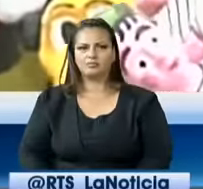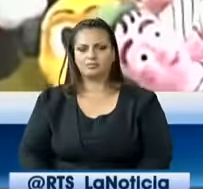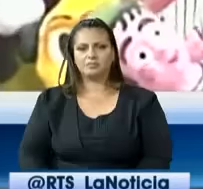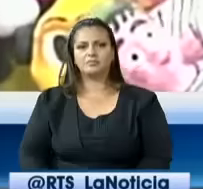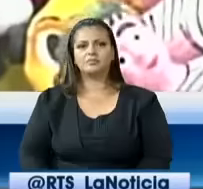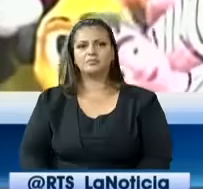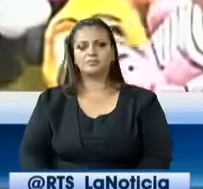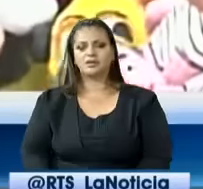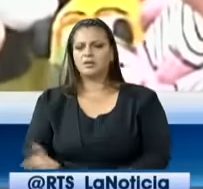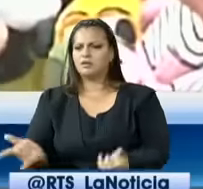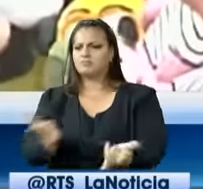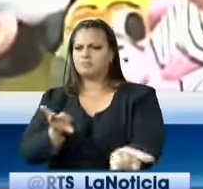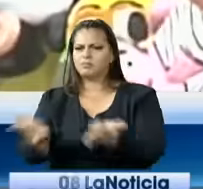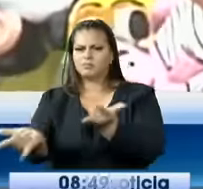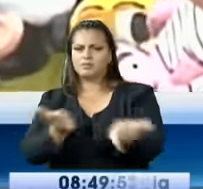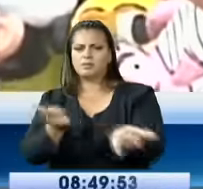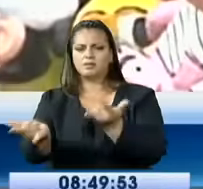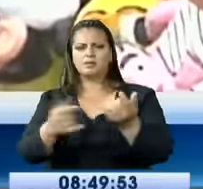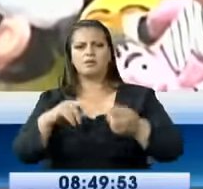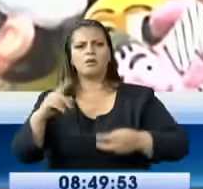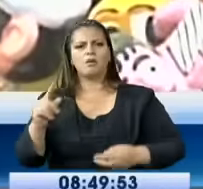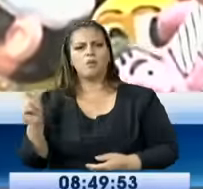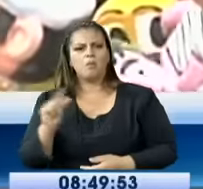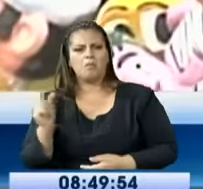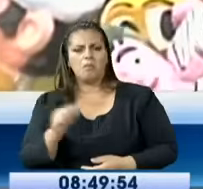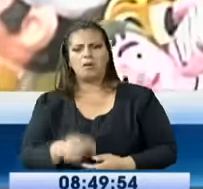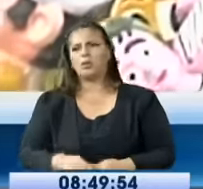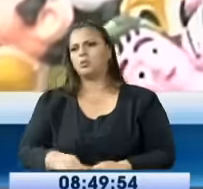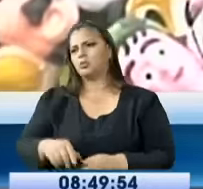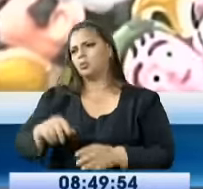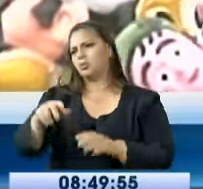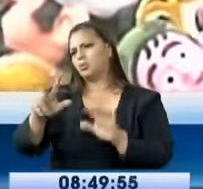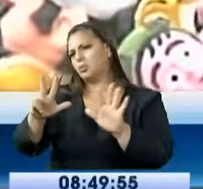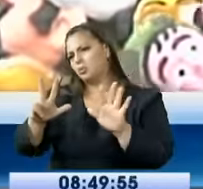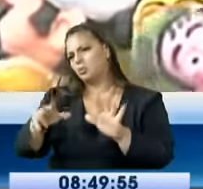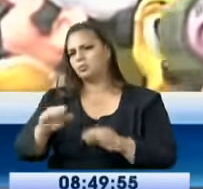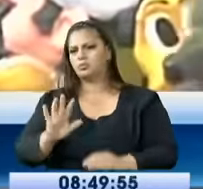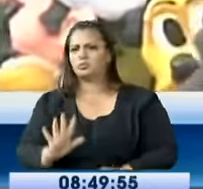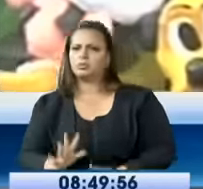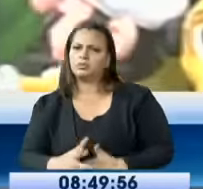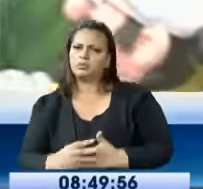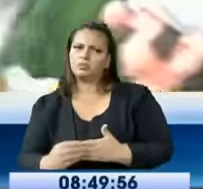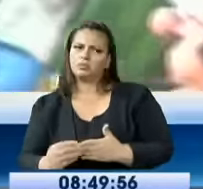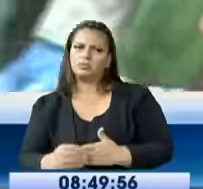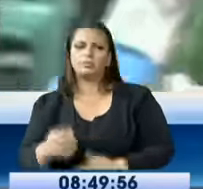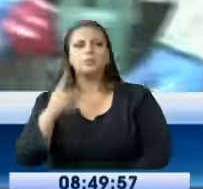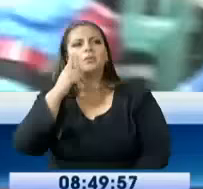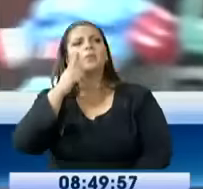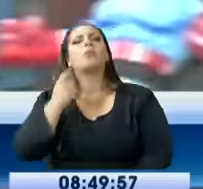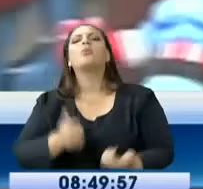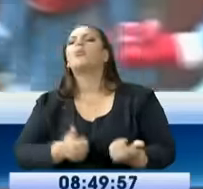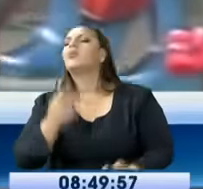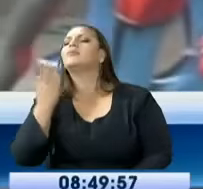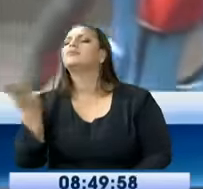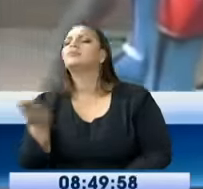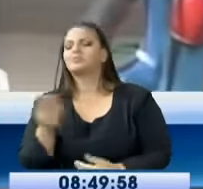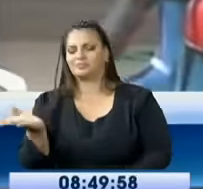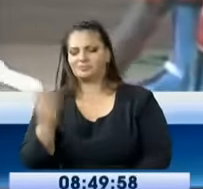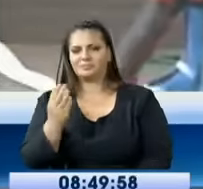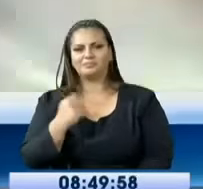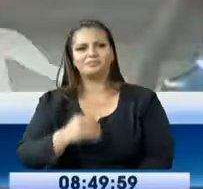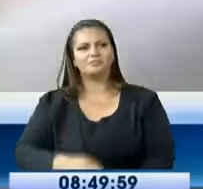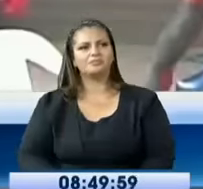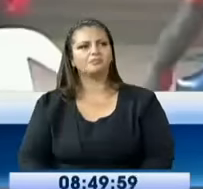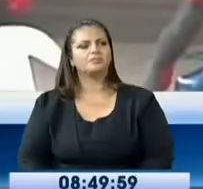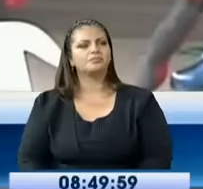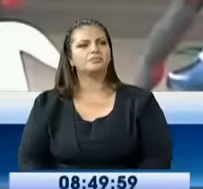¿Qué vale? Yo pido 10, hasta a veces me dan 8, 5. 8, a ver cuál, para ver si de pronto le llevo uno. ¿Cuál es el? A ver, vamos a ver. El